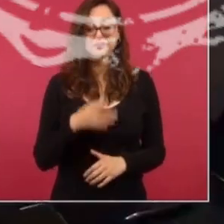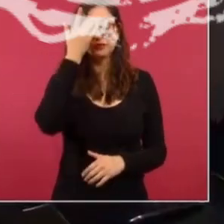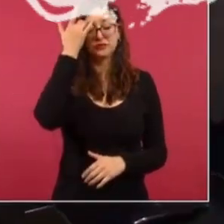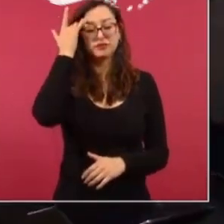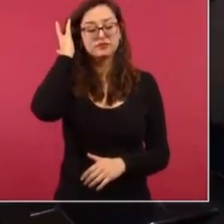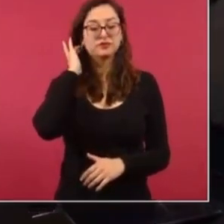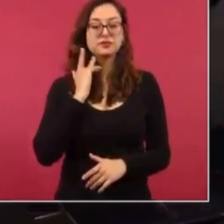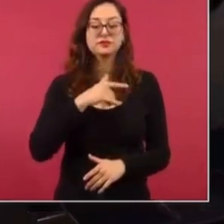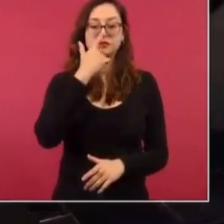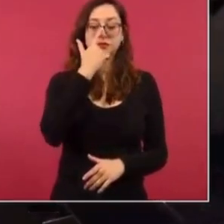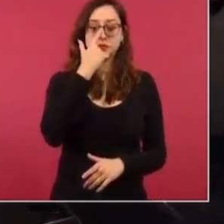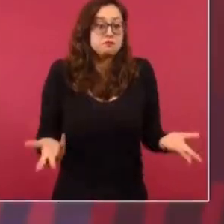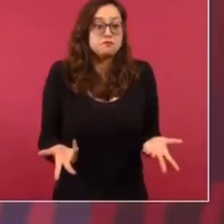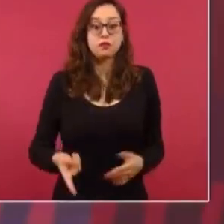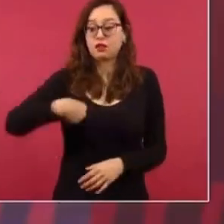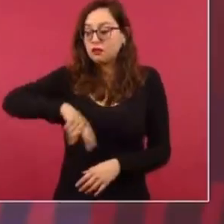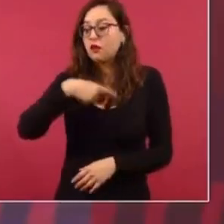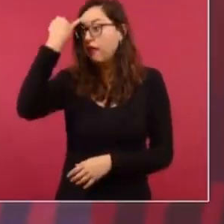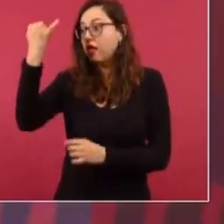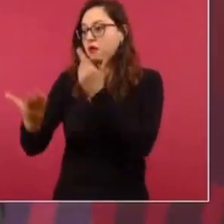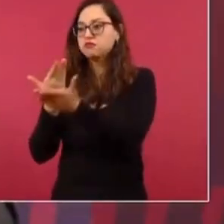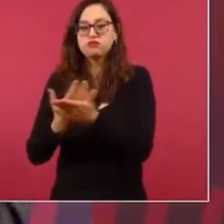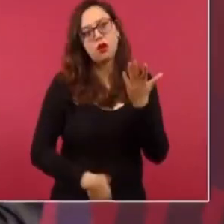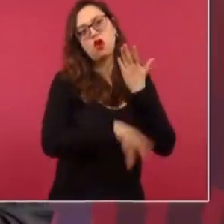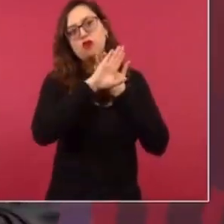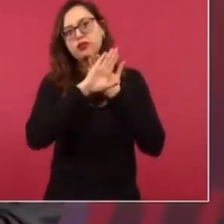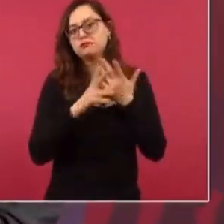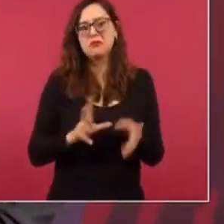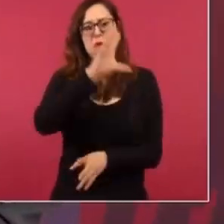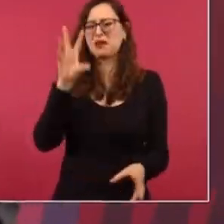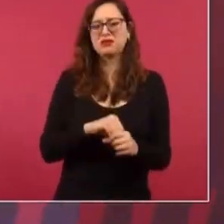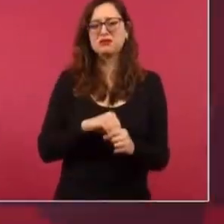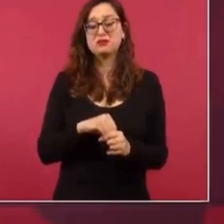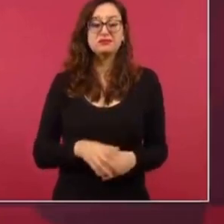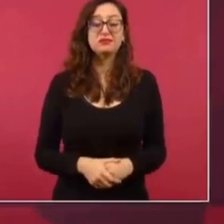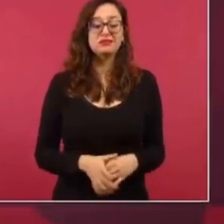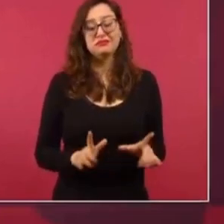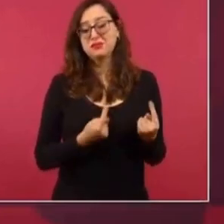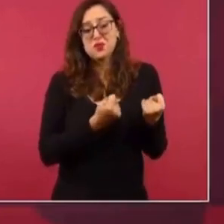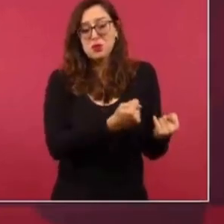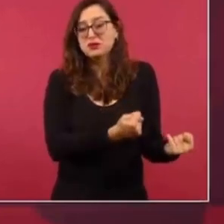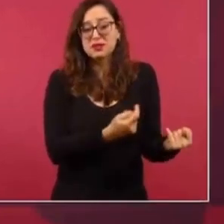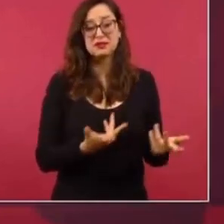todo lo que hacemos les parece mal, pero nosotros tenemos que cuidar al pueblo.